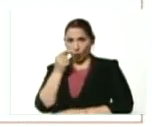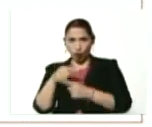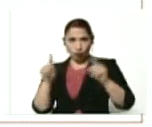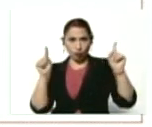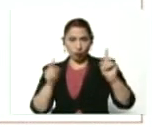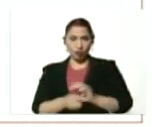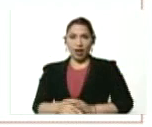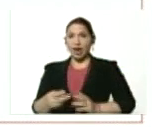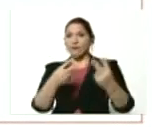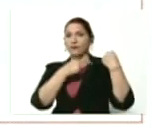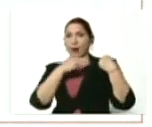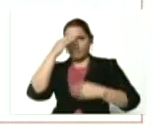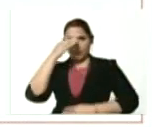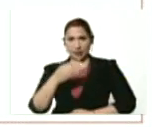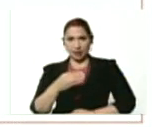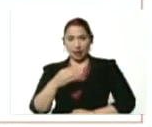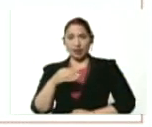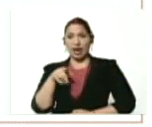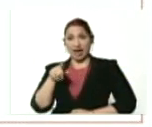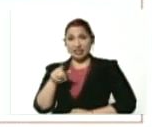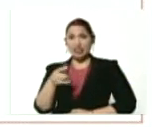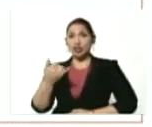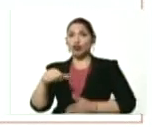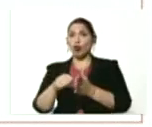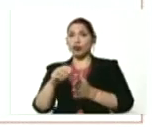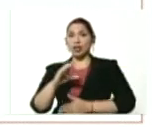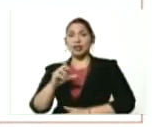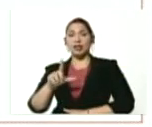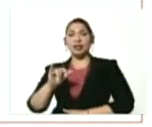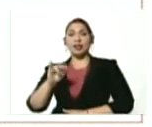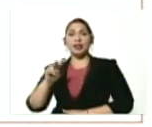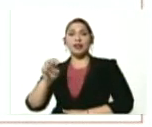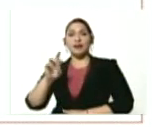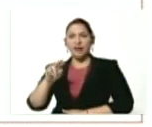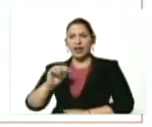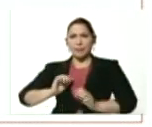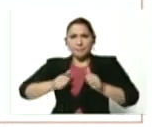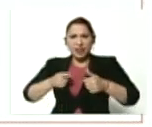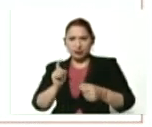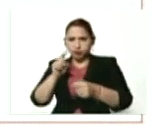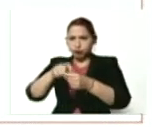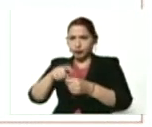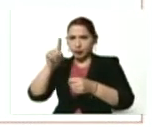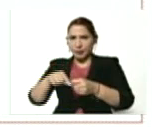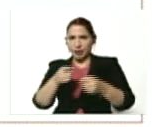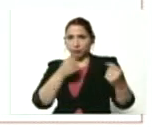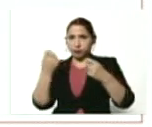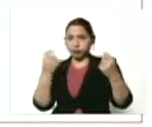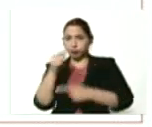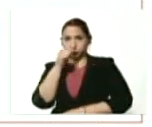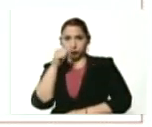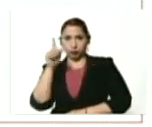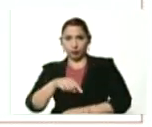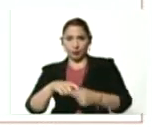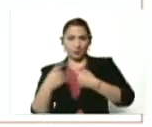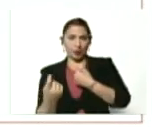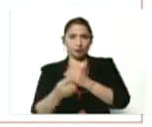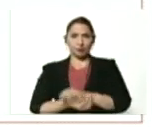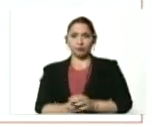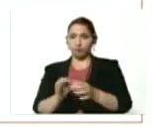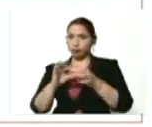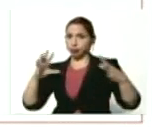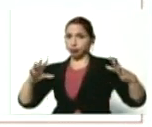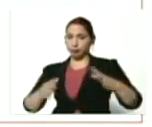de los jefes militares, y es allí donde Cleber Alcalá Cordones también empieza a involucrarse con acciones de narcotráfico, por lo cual es retirado, es separado